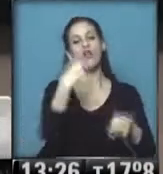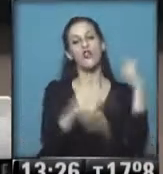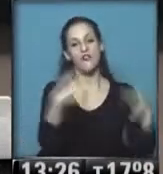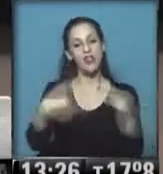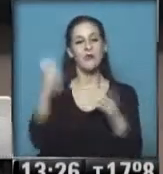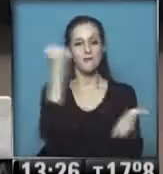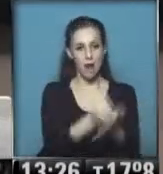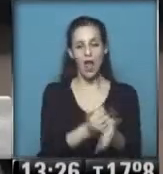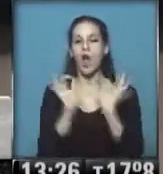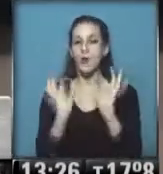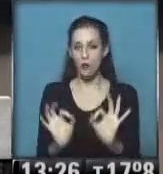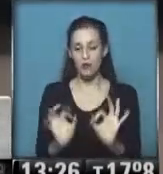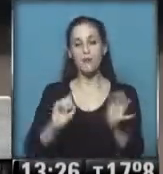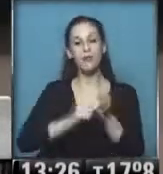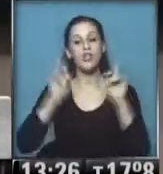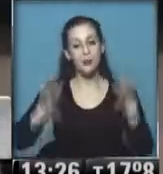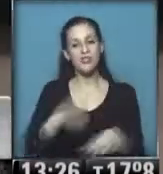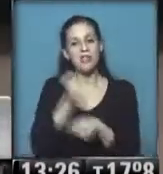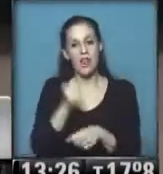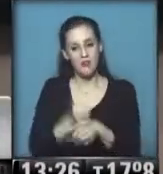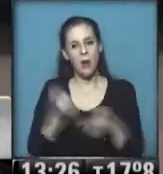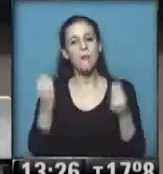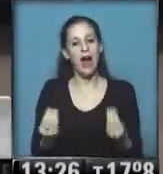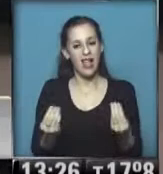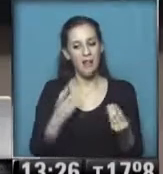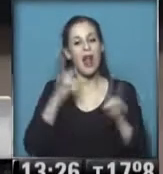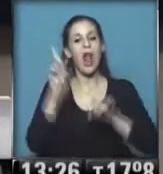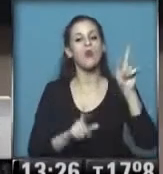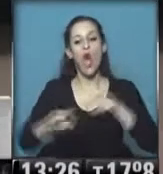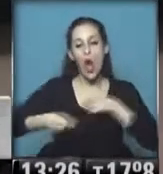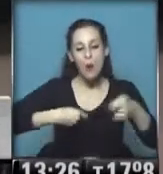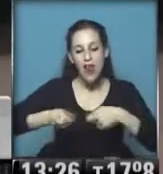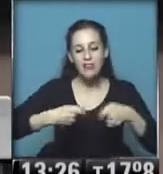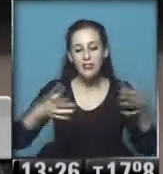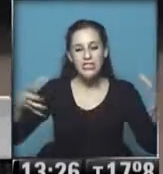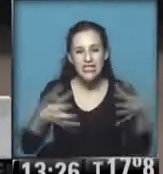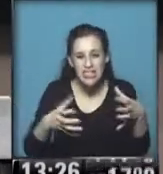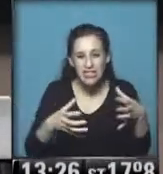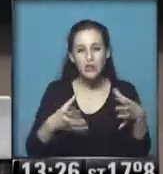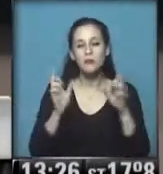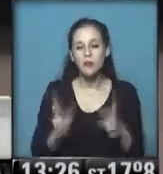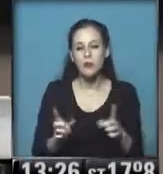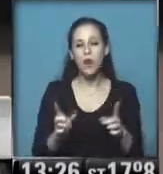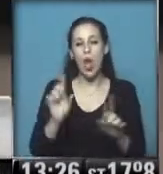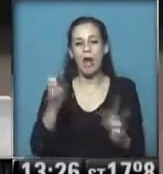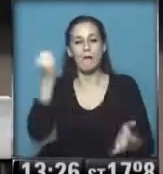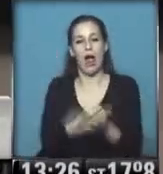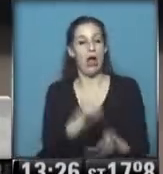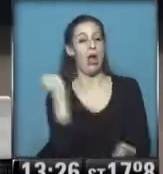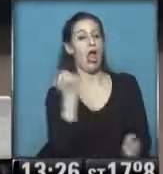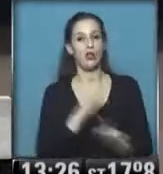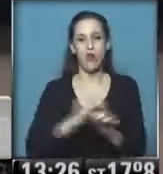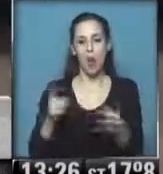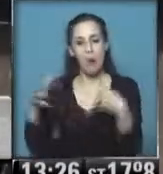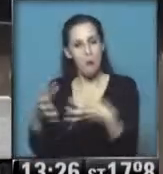desarrollando otras líneas de trabajo para llegar a los comercios más pequeños que que fue a partir del lanzamiento de la red Federal de comercio de proximidad que ya